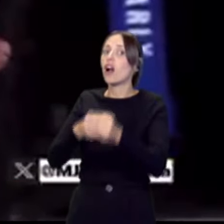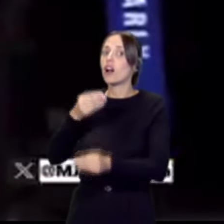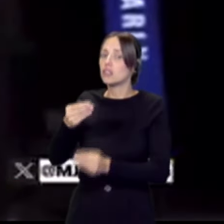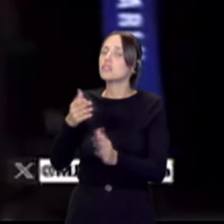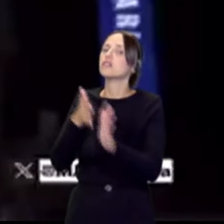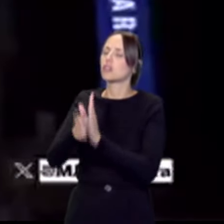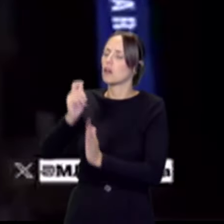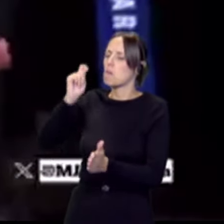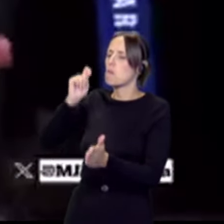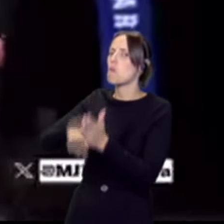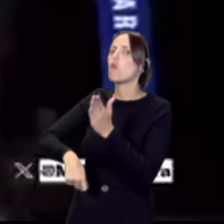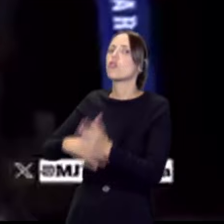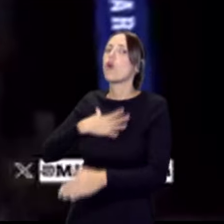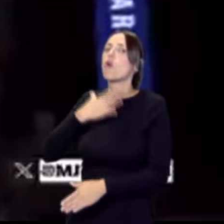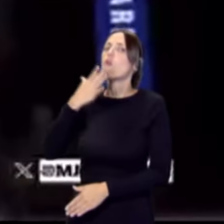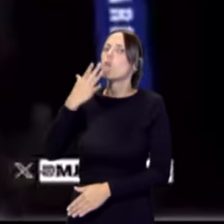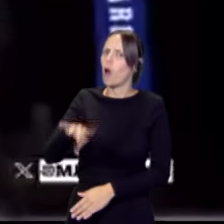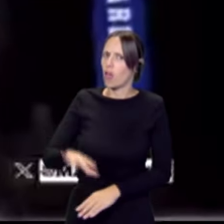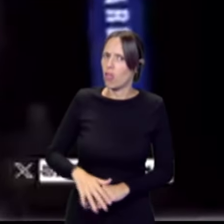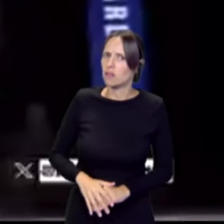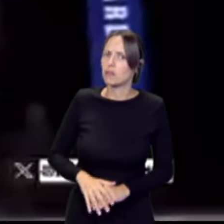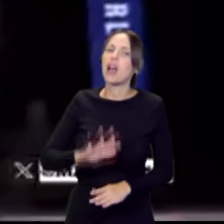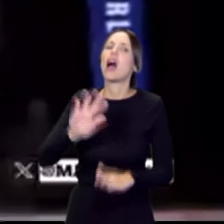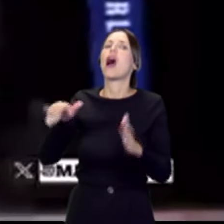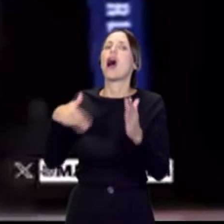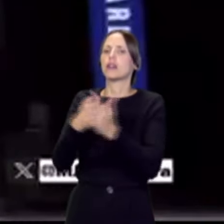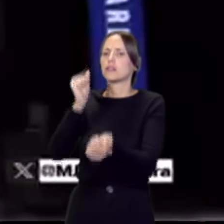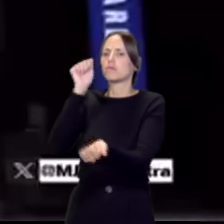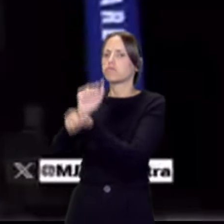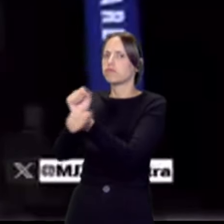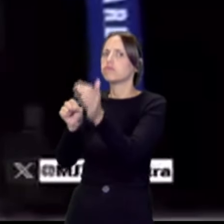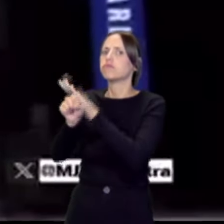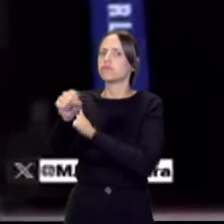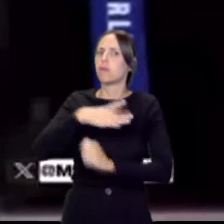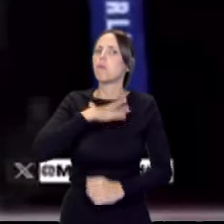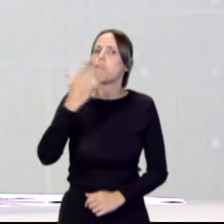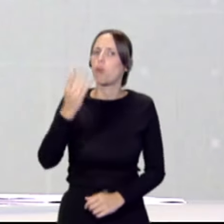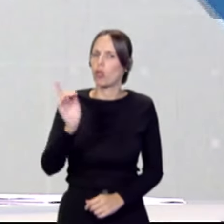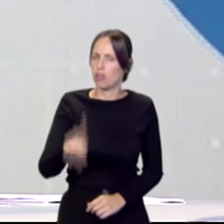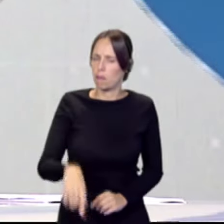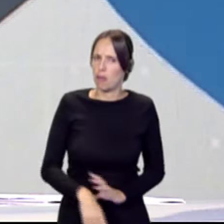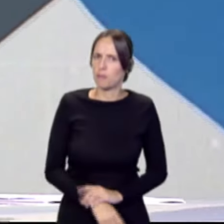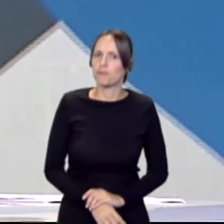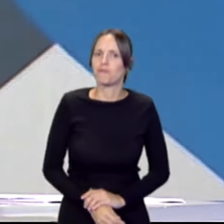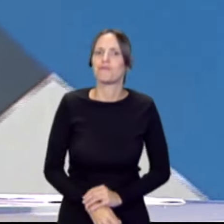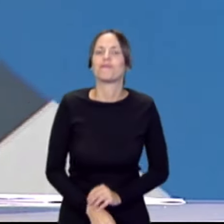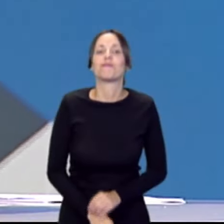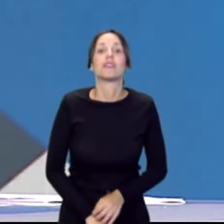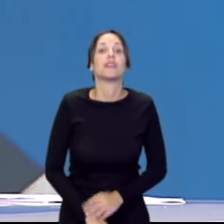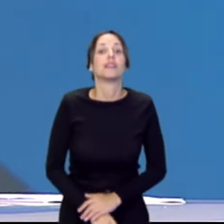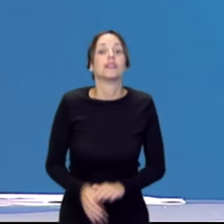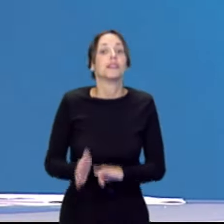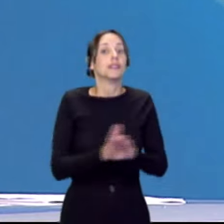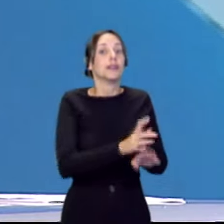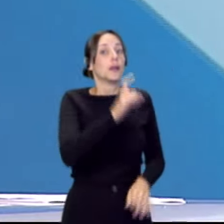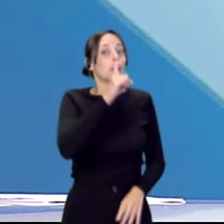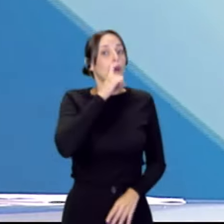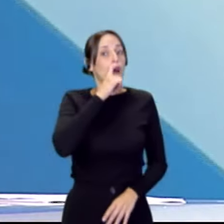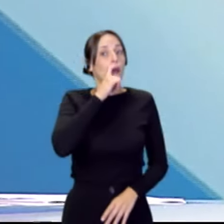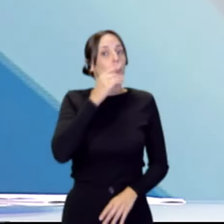sancionado con multas e incluso penas de prisión. Y Nicolás Maduro ya está en Rusia